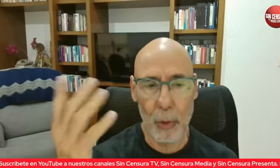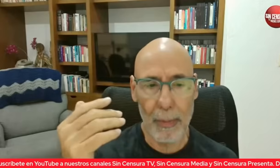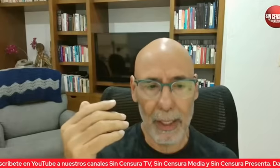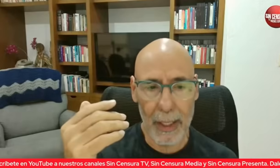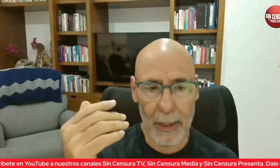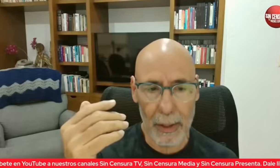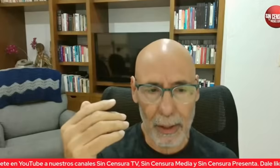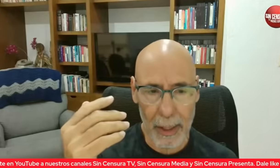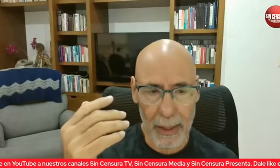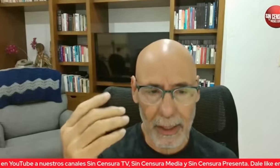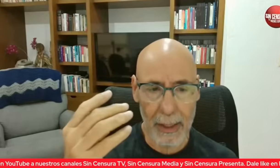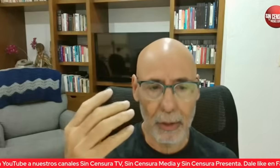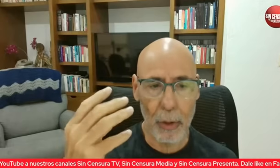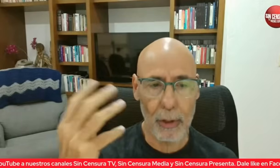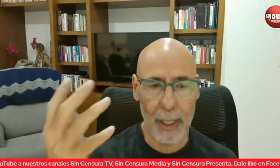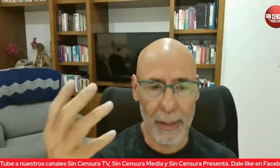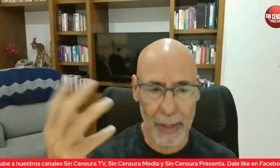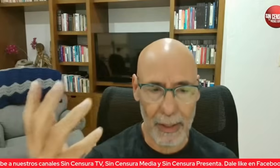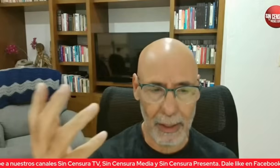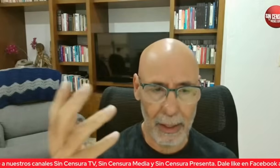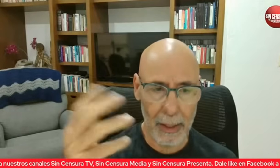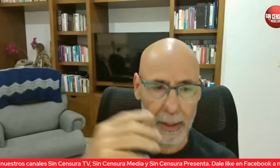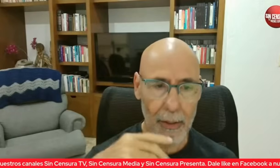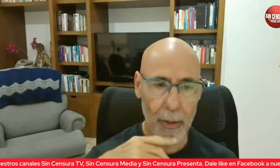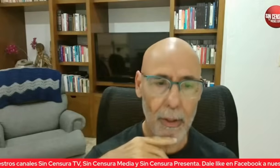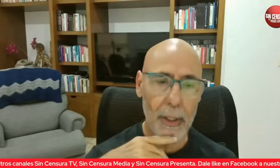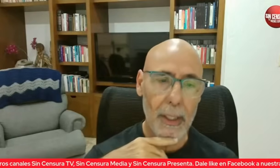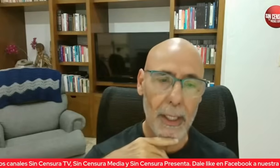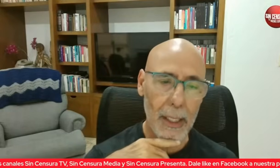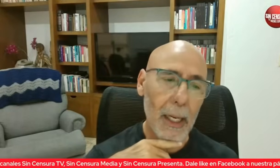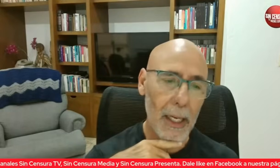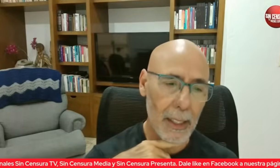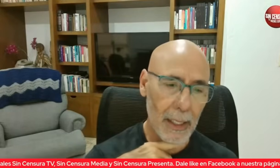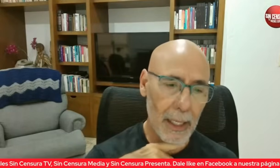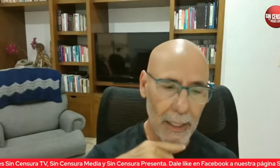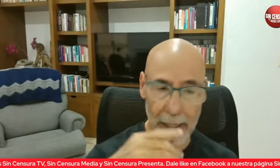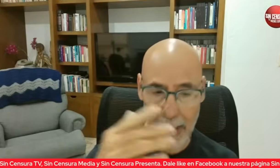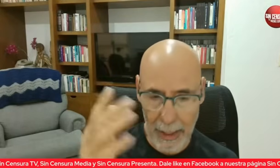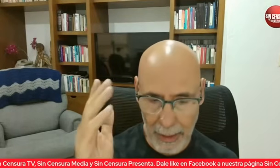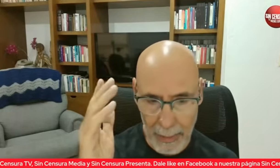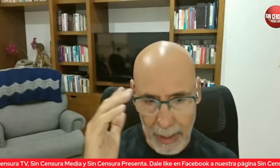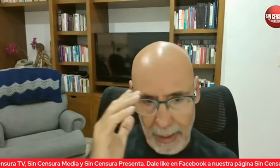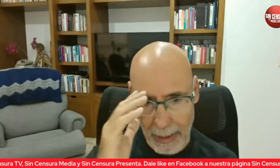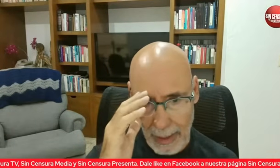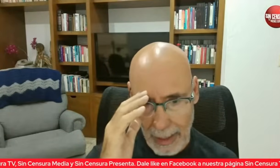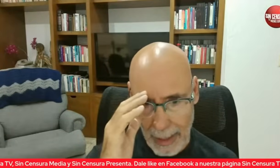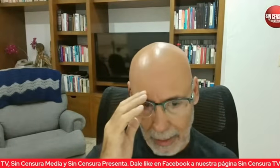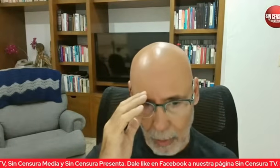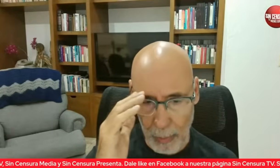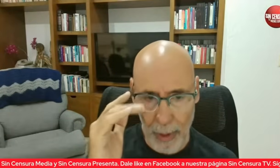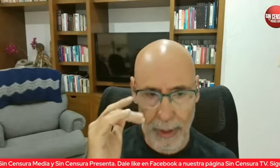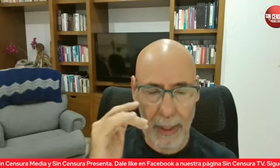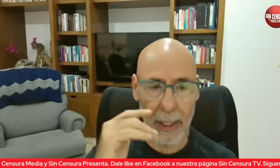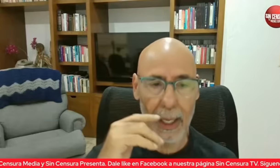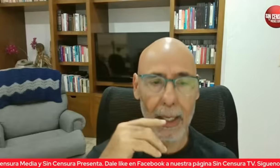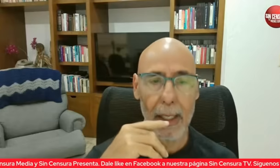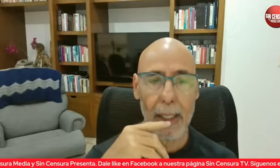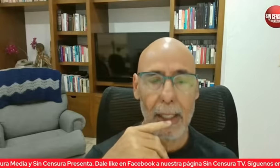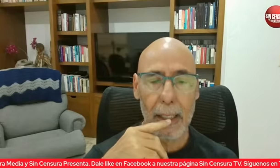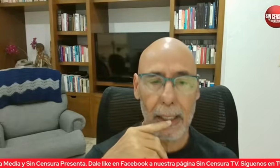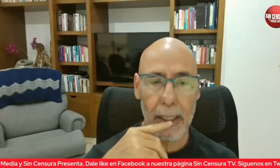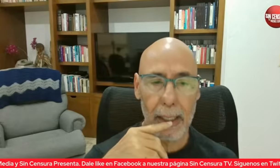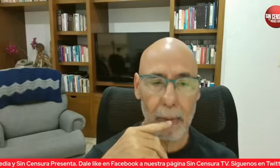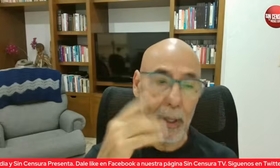Ellos asumen que es exitosa la frase, ¿no? Y la narrativa de la